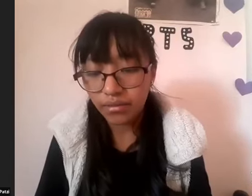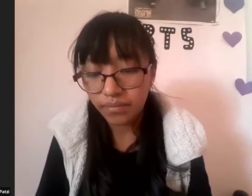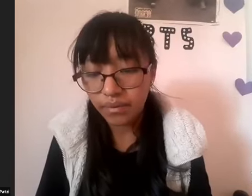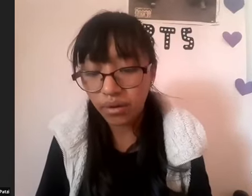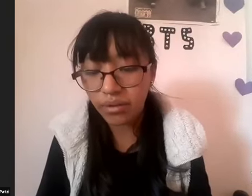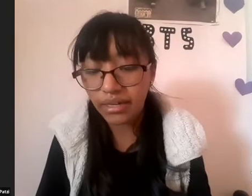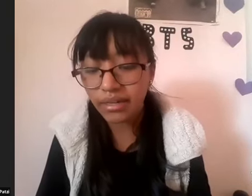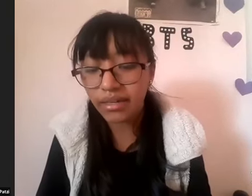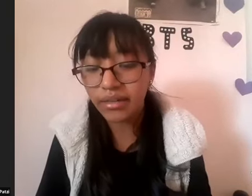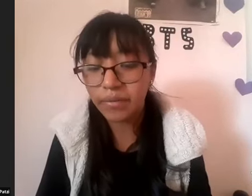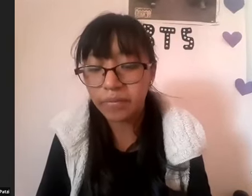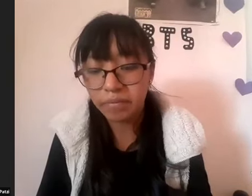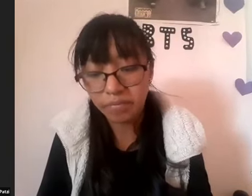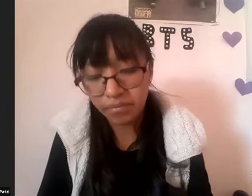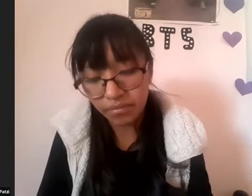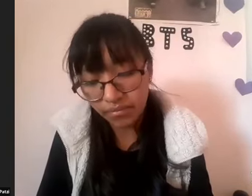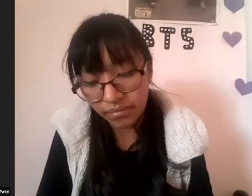obliga